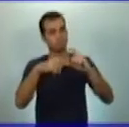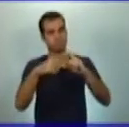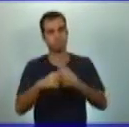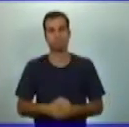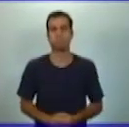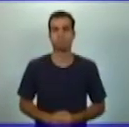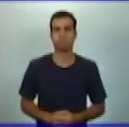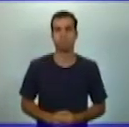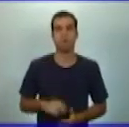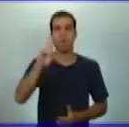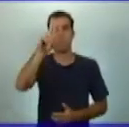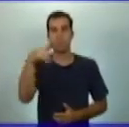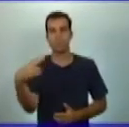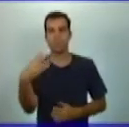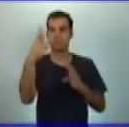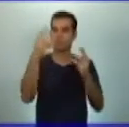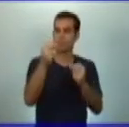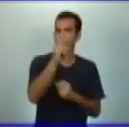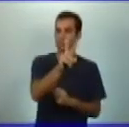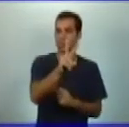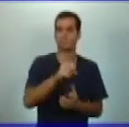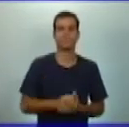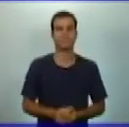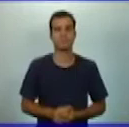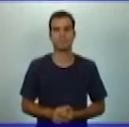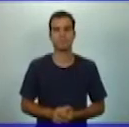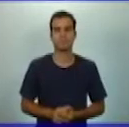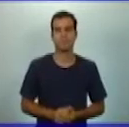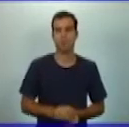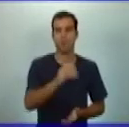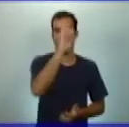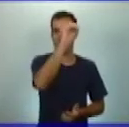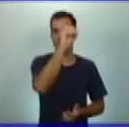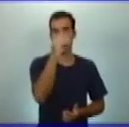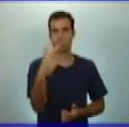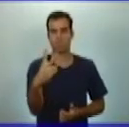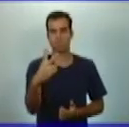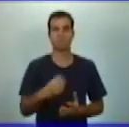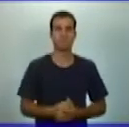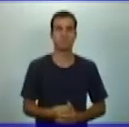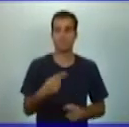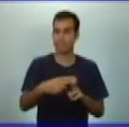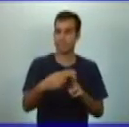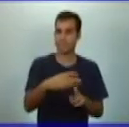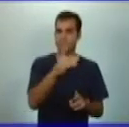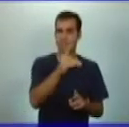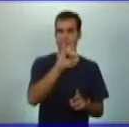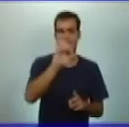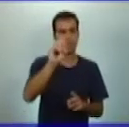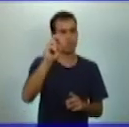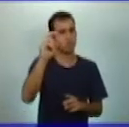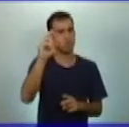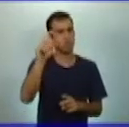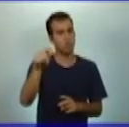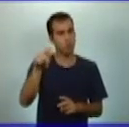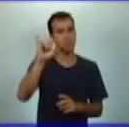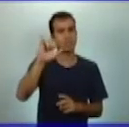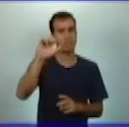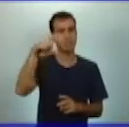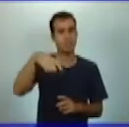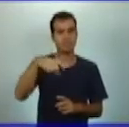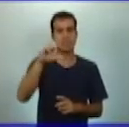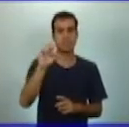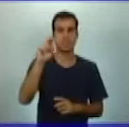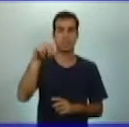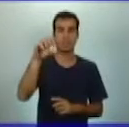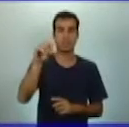unidad número 2, el dioxígeno. Sustancia que, como ustedes conocen, tiene una gran importancia para la